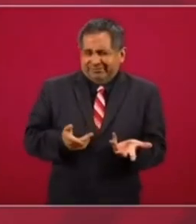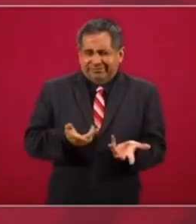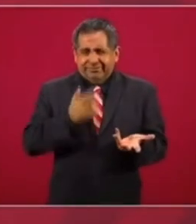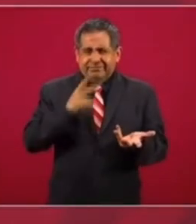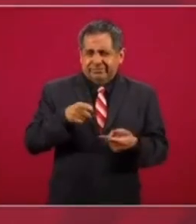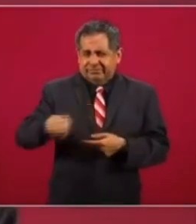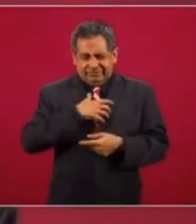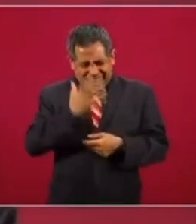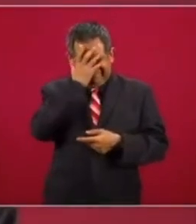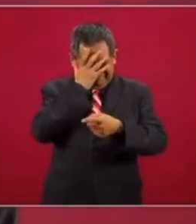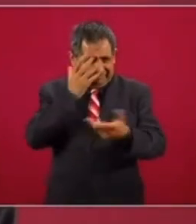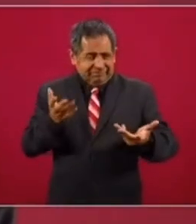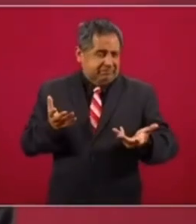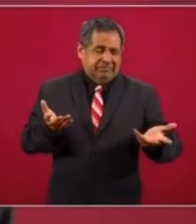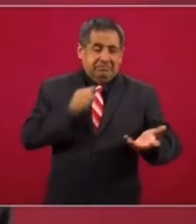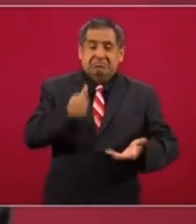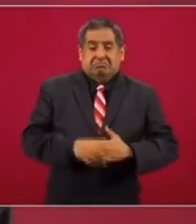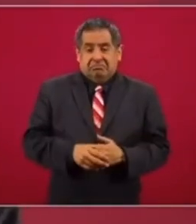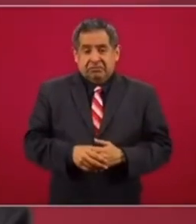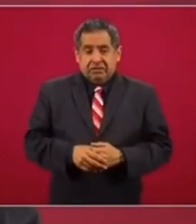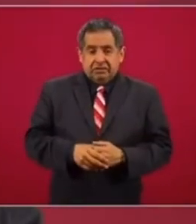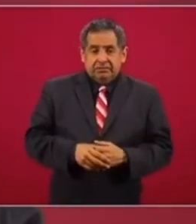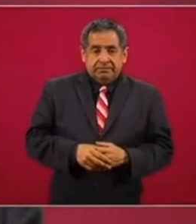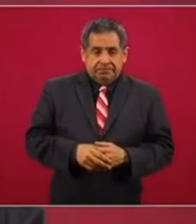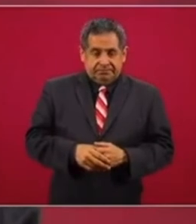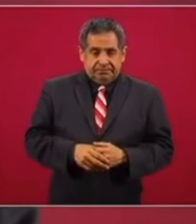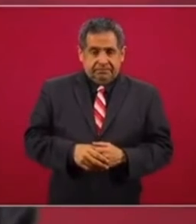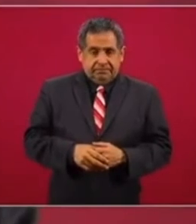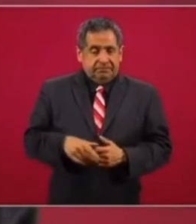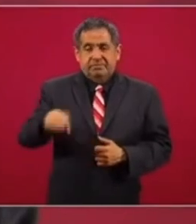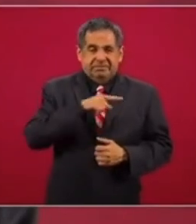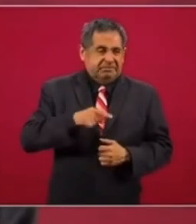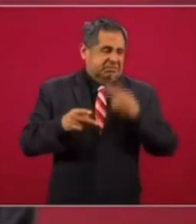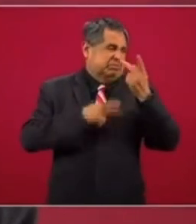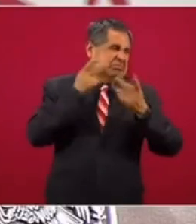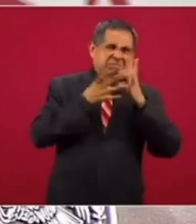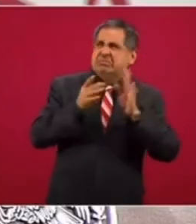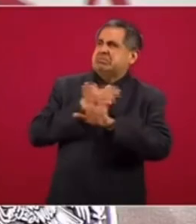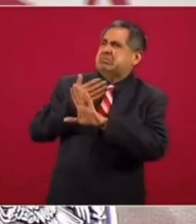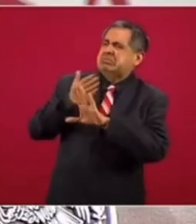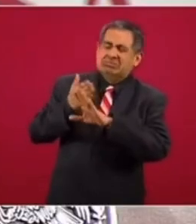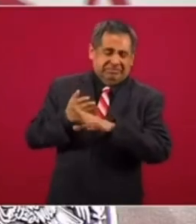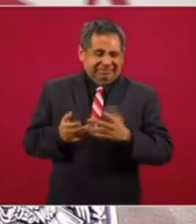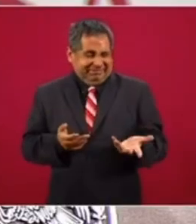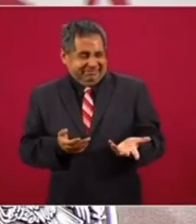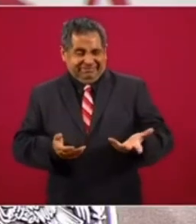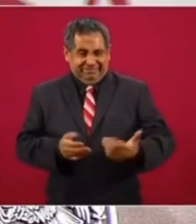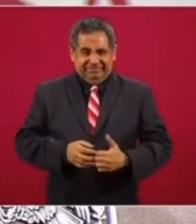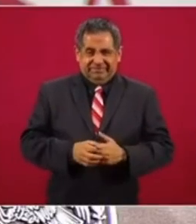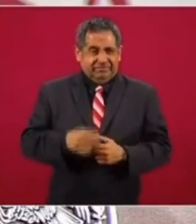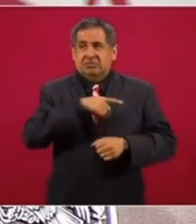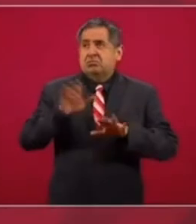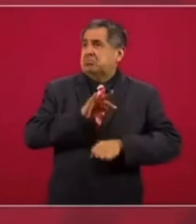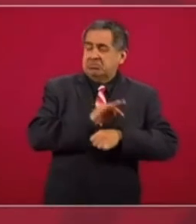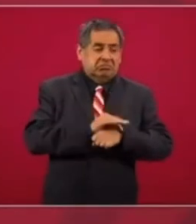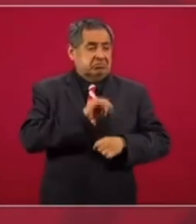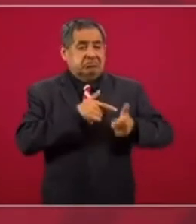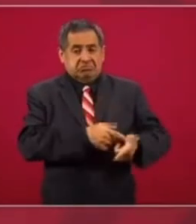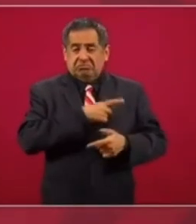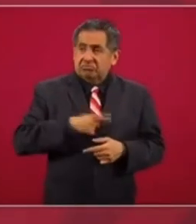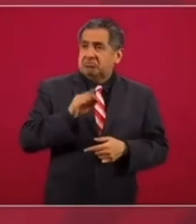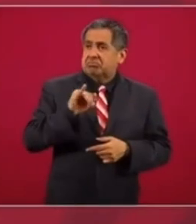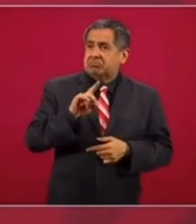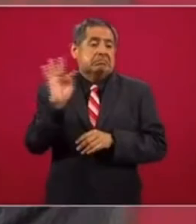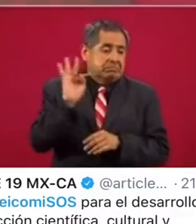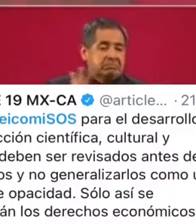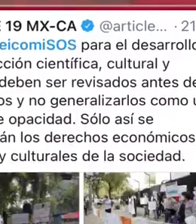les diera vergüenza, se lanzaron con todo defendiendo estos fideicomisos y